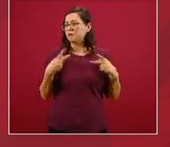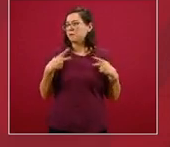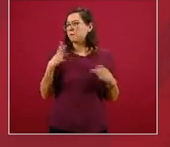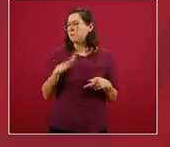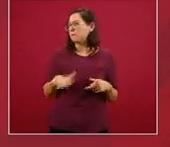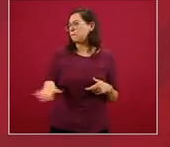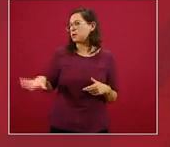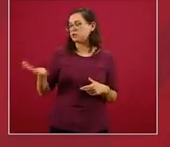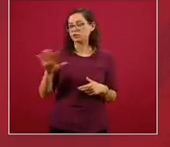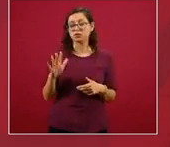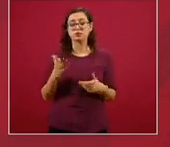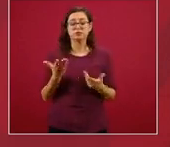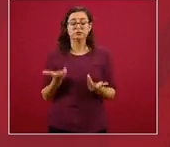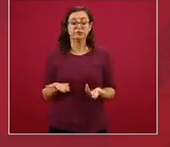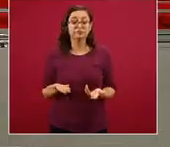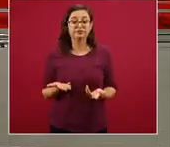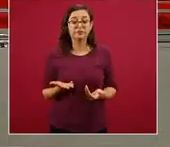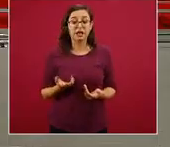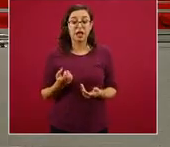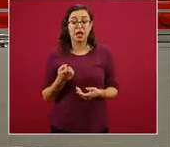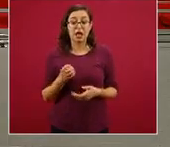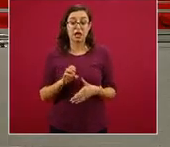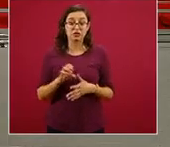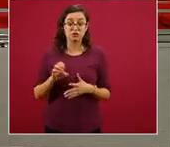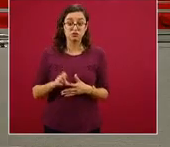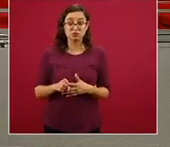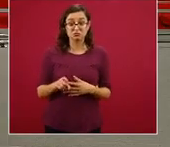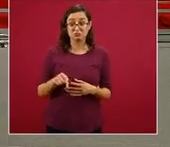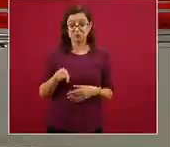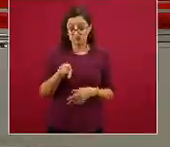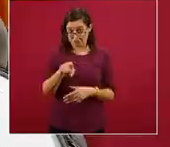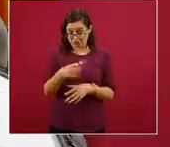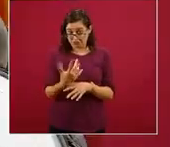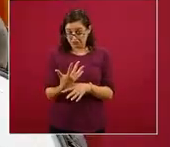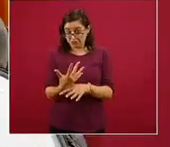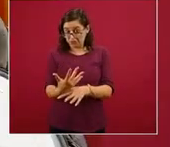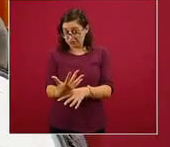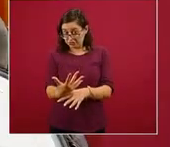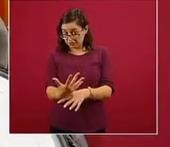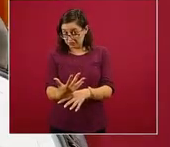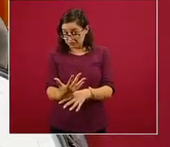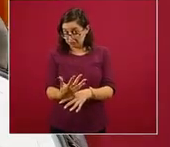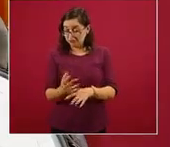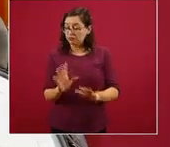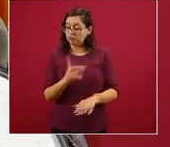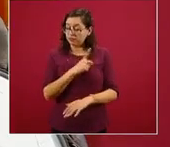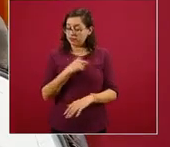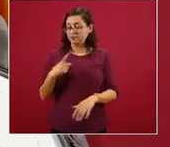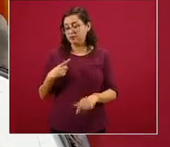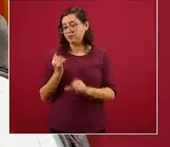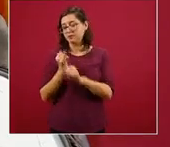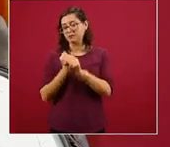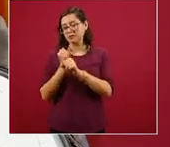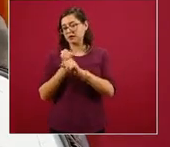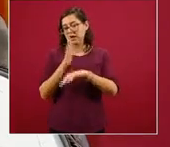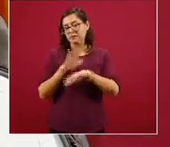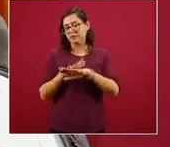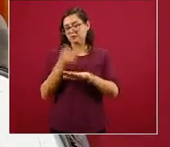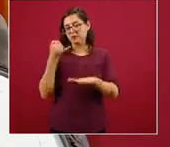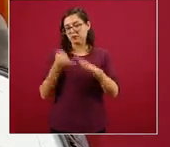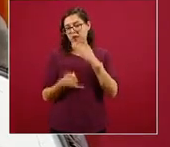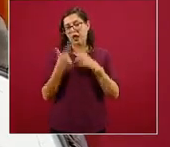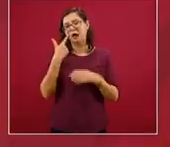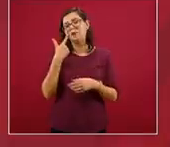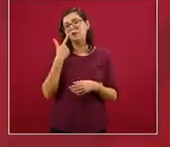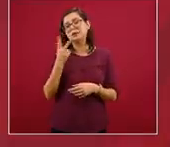decir la afirmación de la pregunta, tendríamos que tener mucha más información como la que comenté al principio para realmente